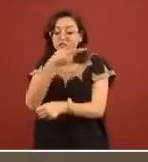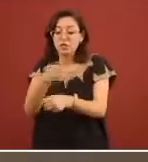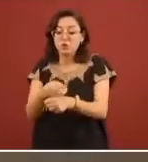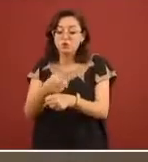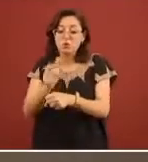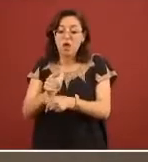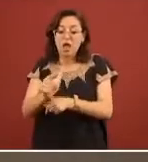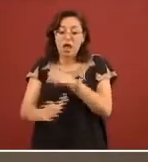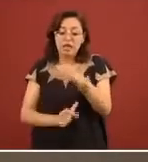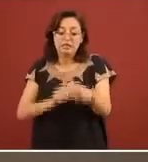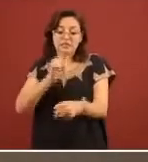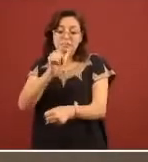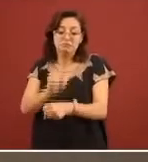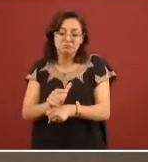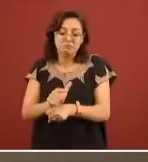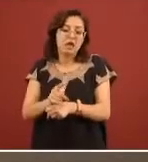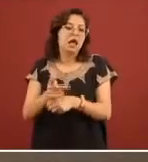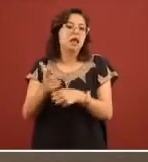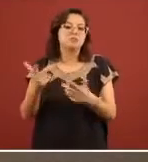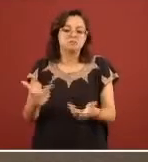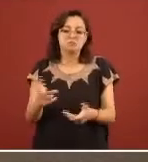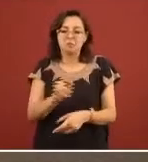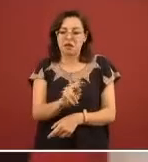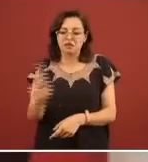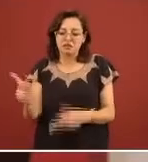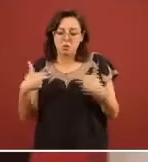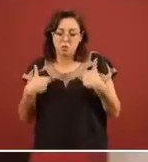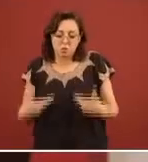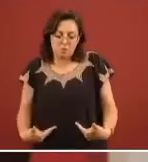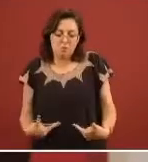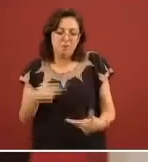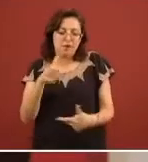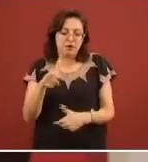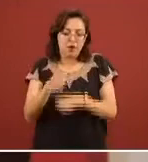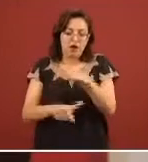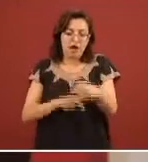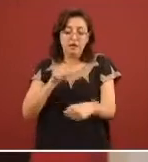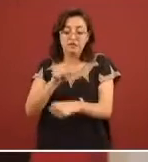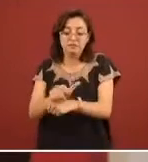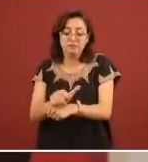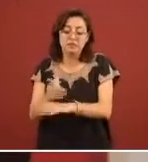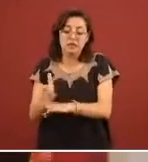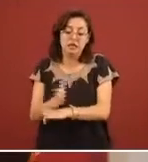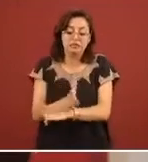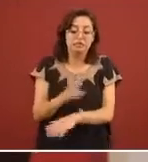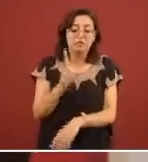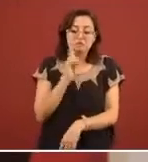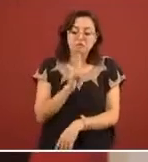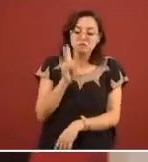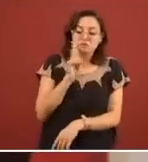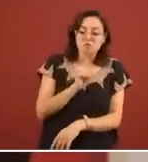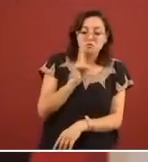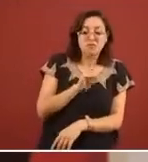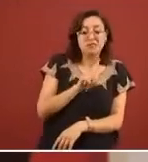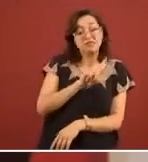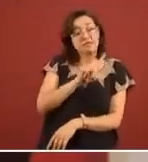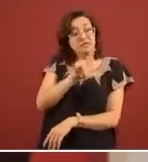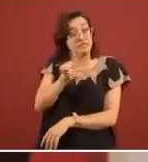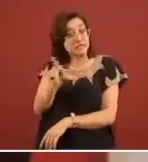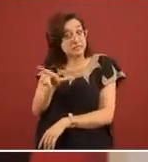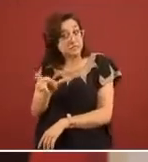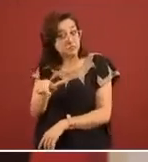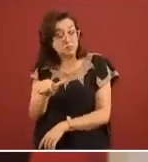generalmente con especies menores. Todo esto sigue siendo el capítulo de la experimentación preclínica. Después se pueden,